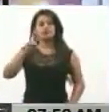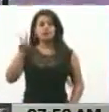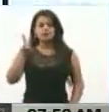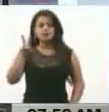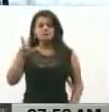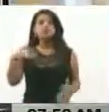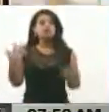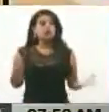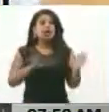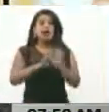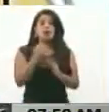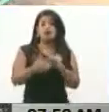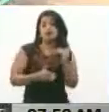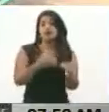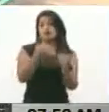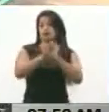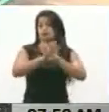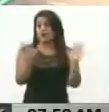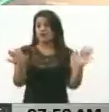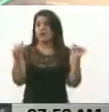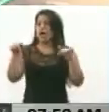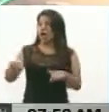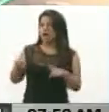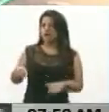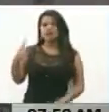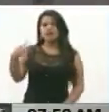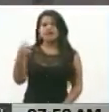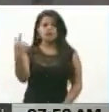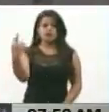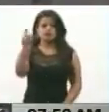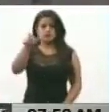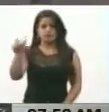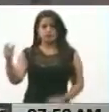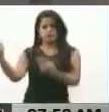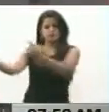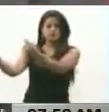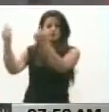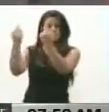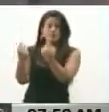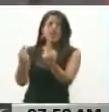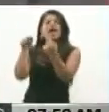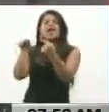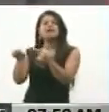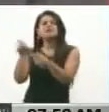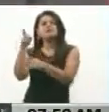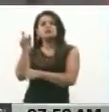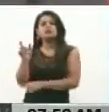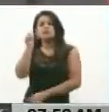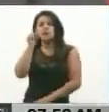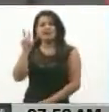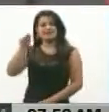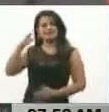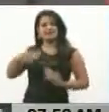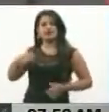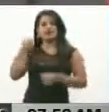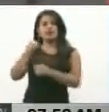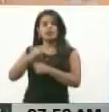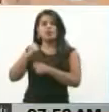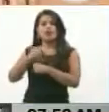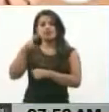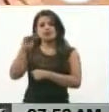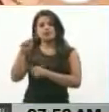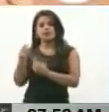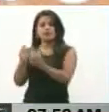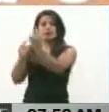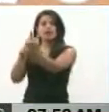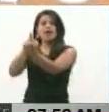hemos alcanzado en esta materia. Tenemos ya aquí en el estudio a las compañeras del CENDIT, a Gloria del CENDIT y a Adriana de Red TV para que nos converse sobre